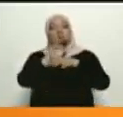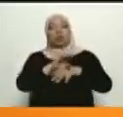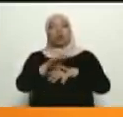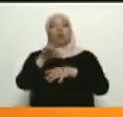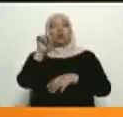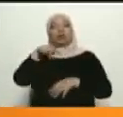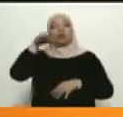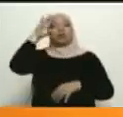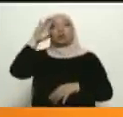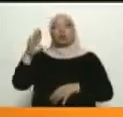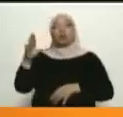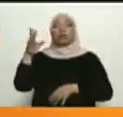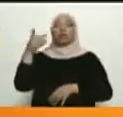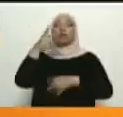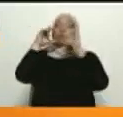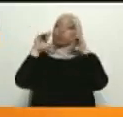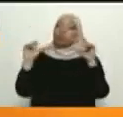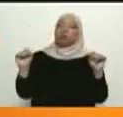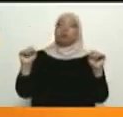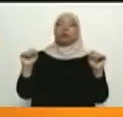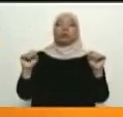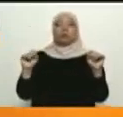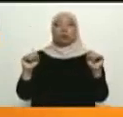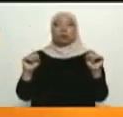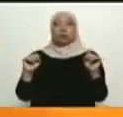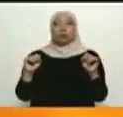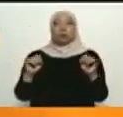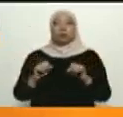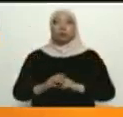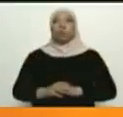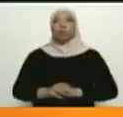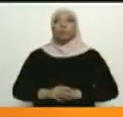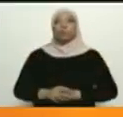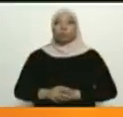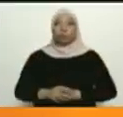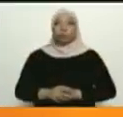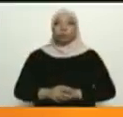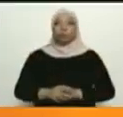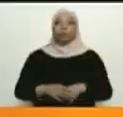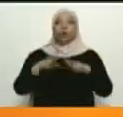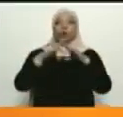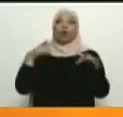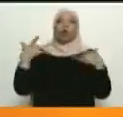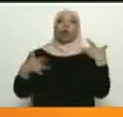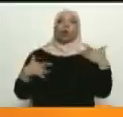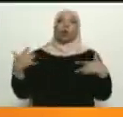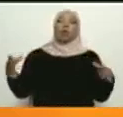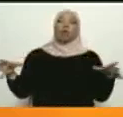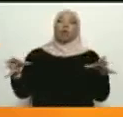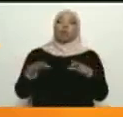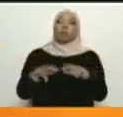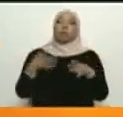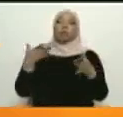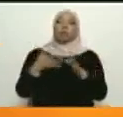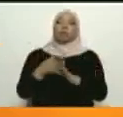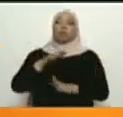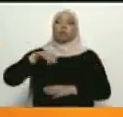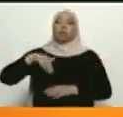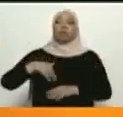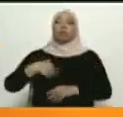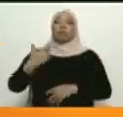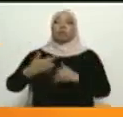seguridad al trabajo la sunat el Ben nueve once bueno y todos los todos estos equipos que van de la mano llevando